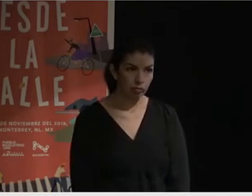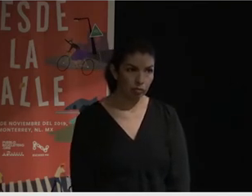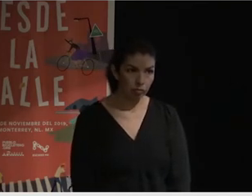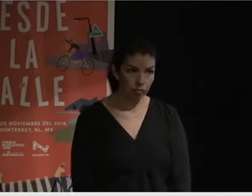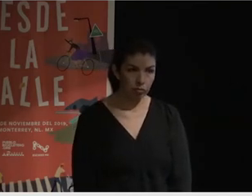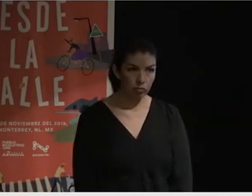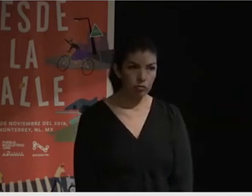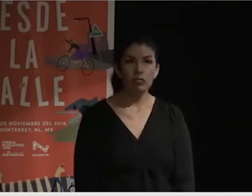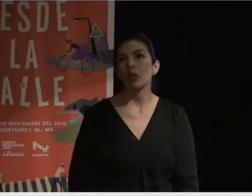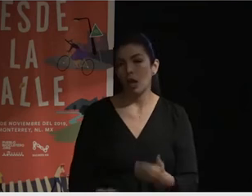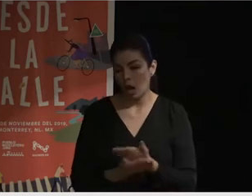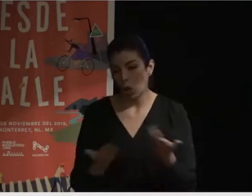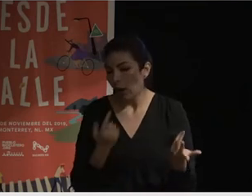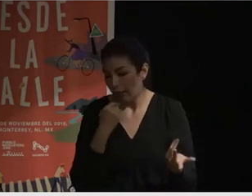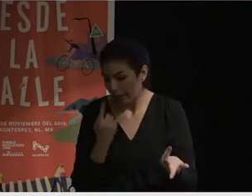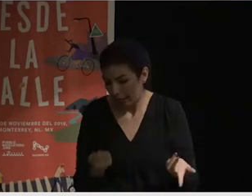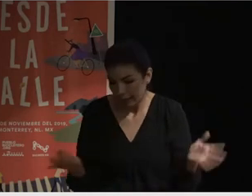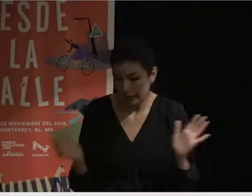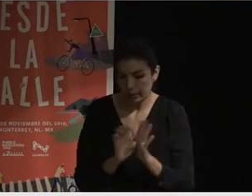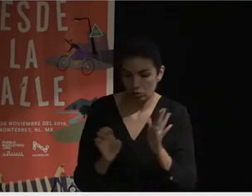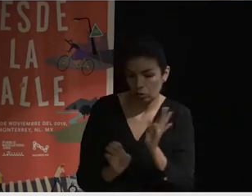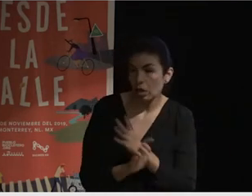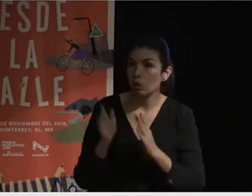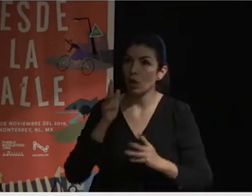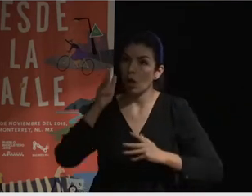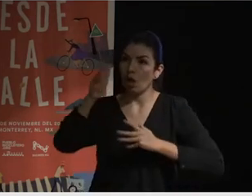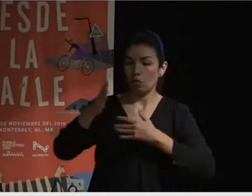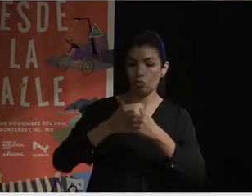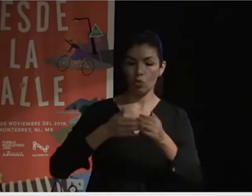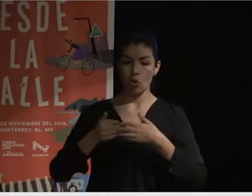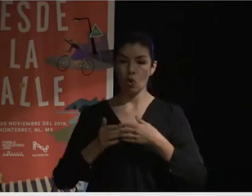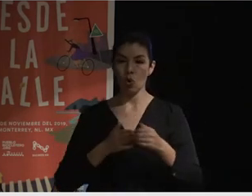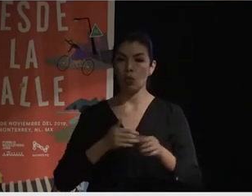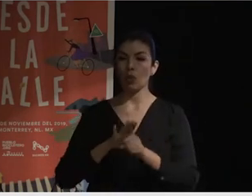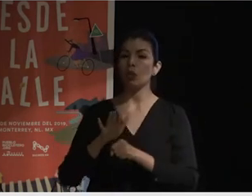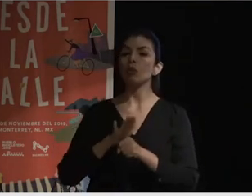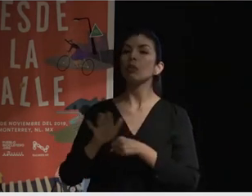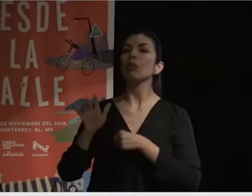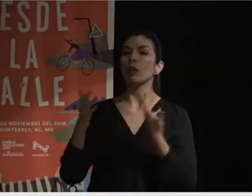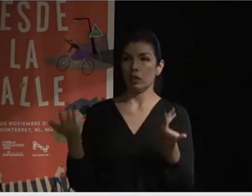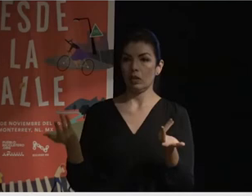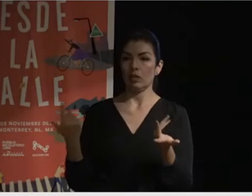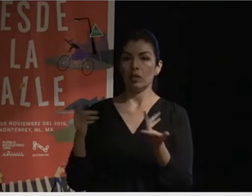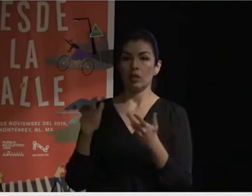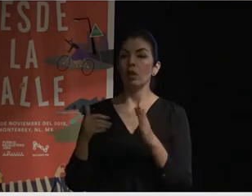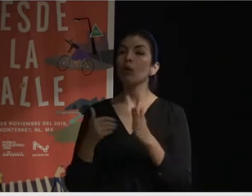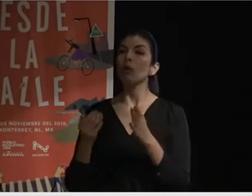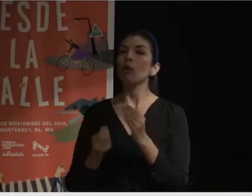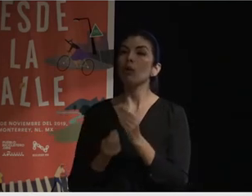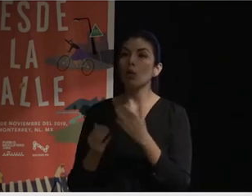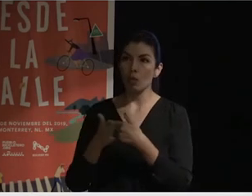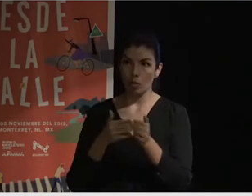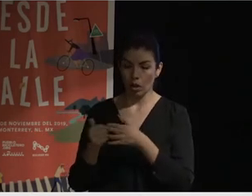que seguirnos expandiendo, llenar los huecos urbanos y demás. ¿Cómo lograr que eso no se convierta en gentrificación, ¿no? O